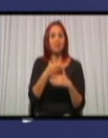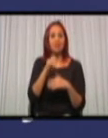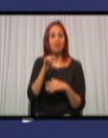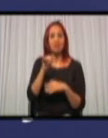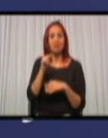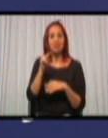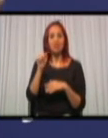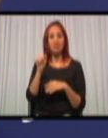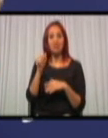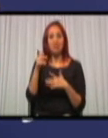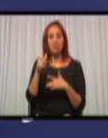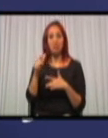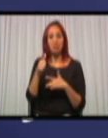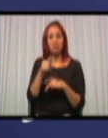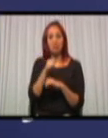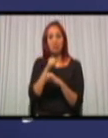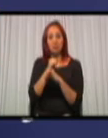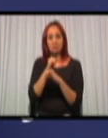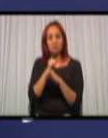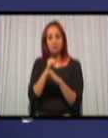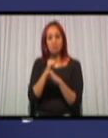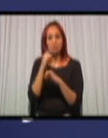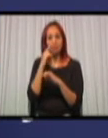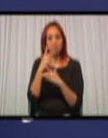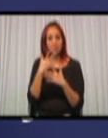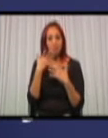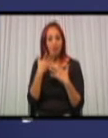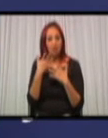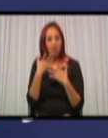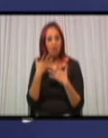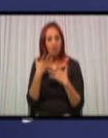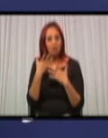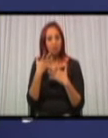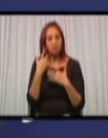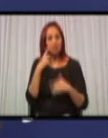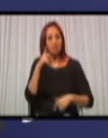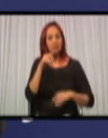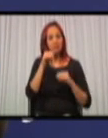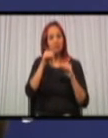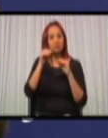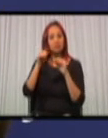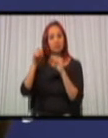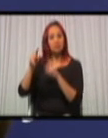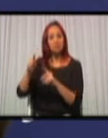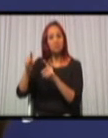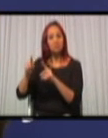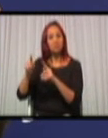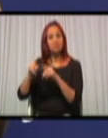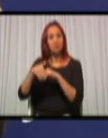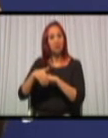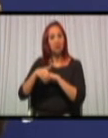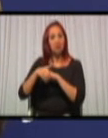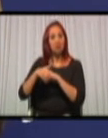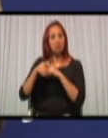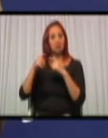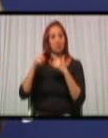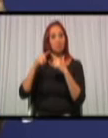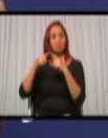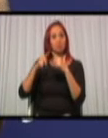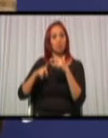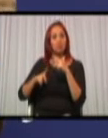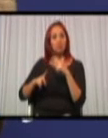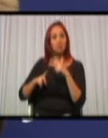y otras instituciones para que enseñen a la gente el inglés, porque viene